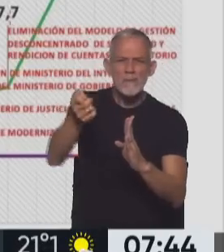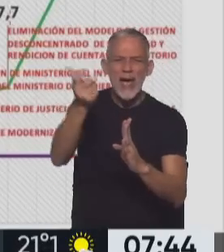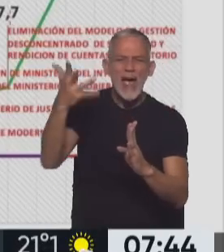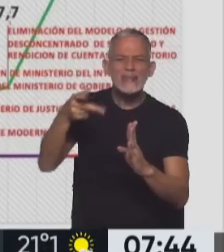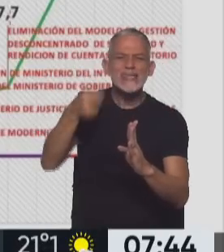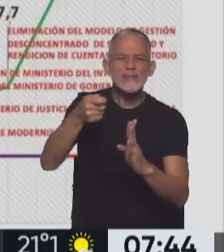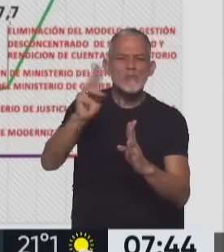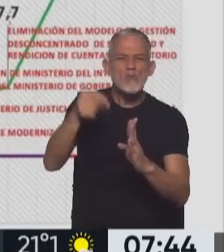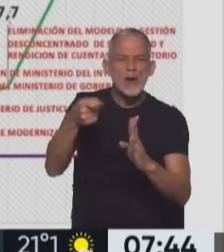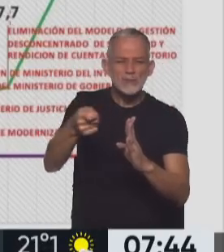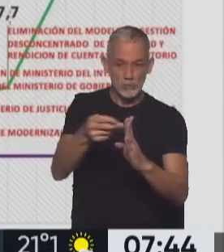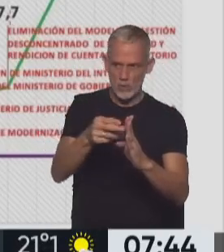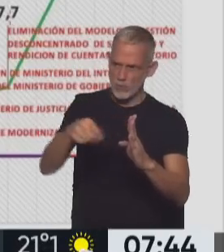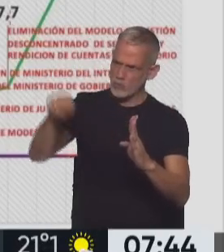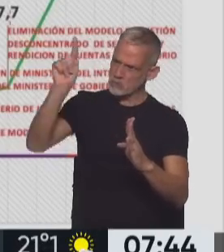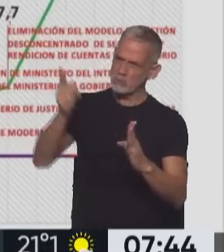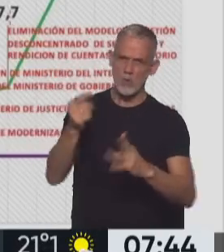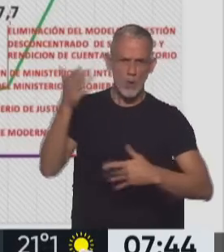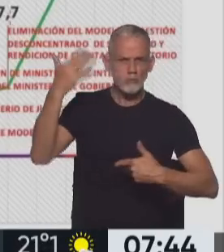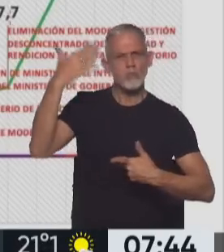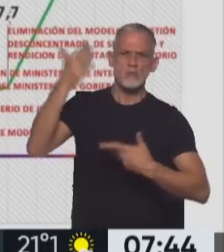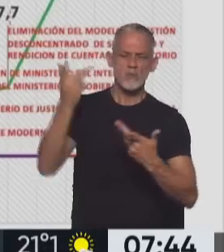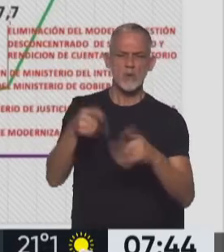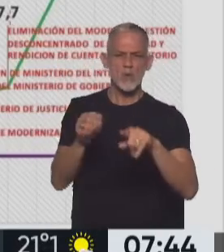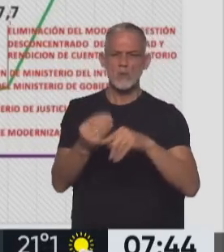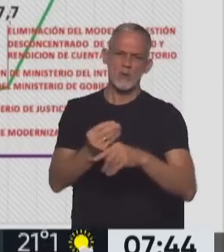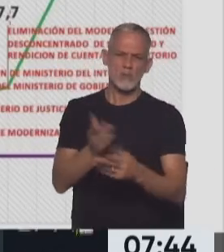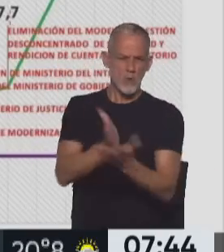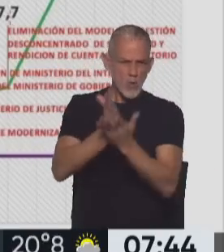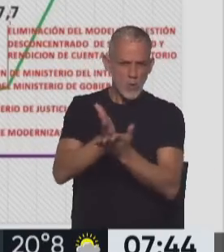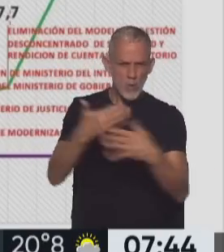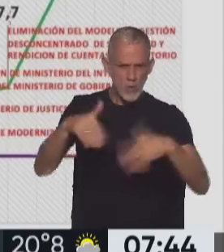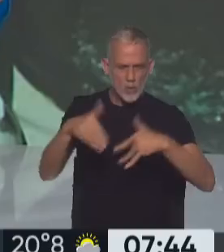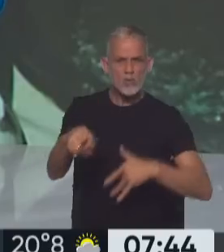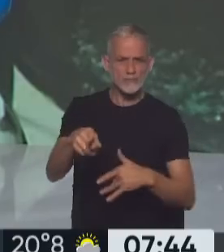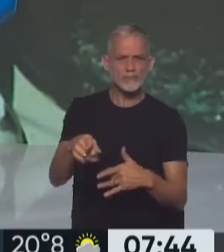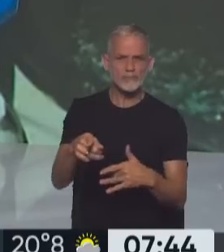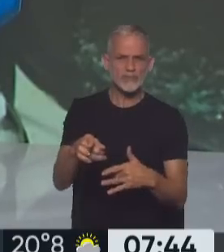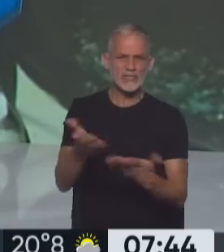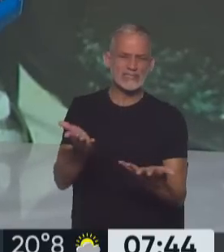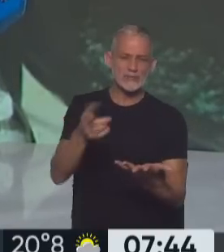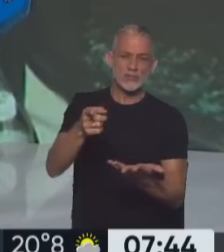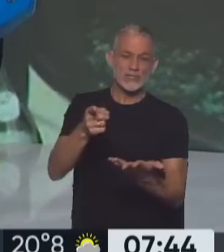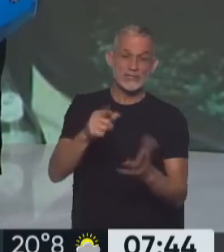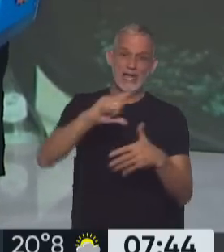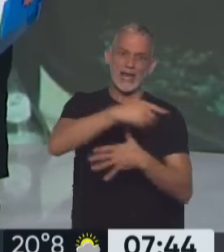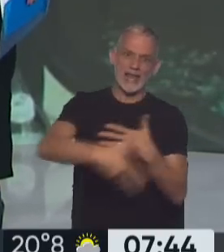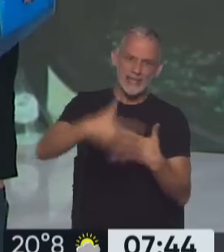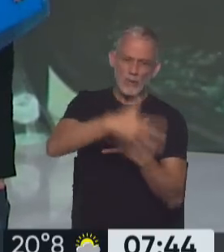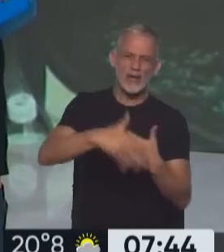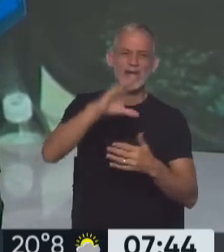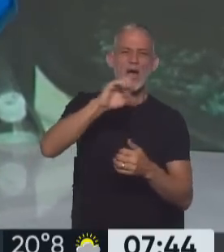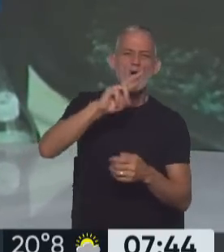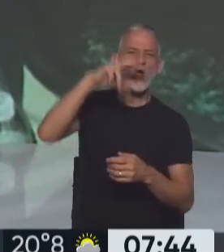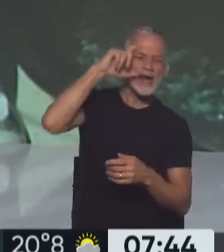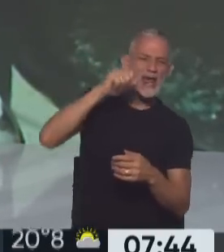¿Cómo sube? Porque digo, hay un discurso un discurso de mano dura, muy fuerte, y que justamente en Latinoamérica, tanto Correa